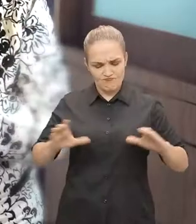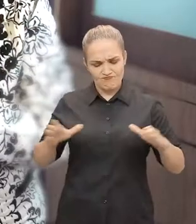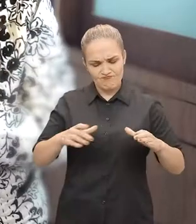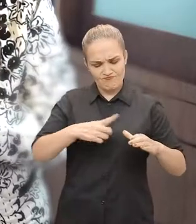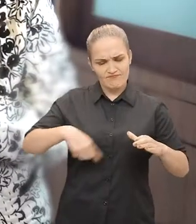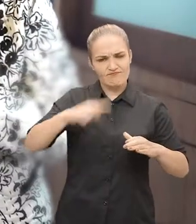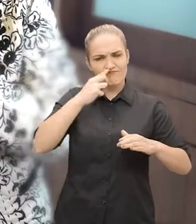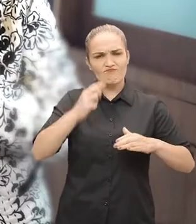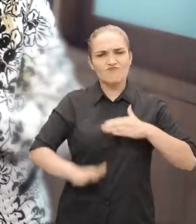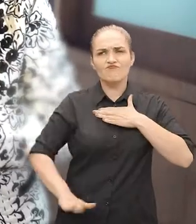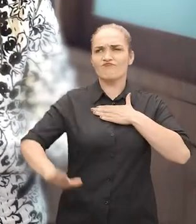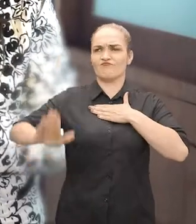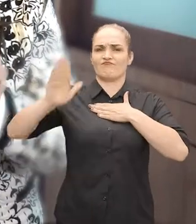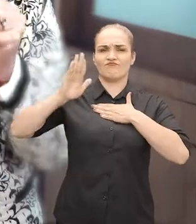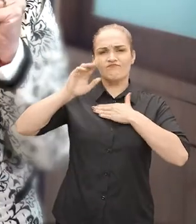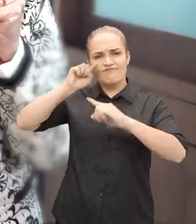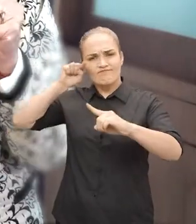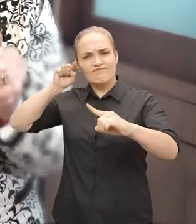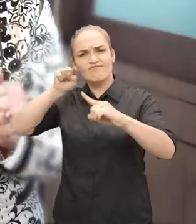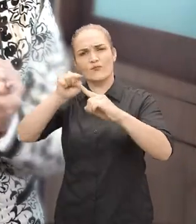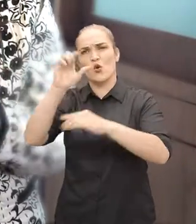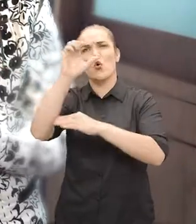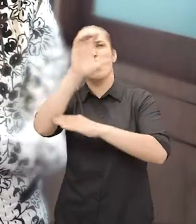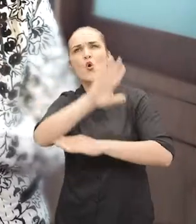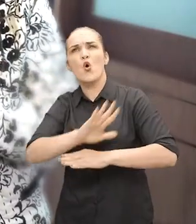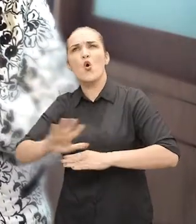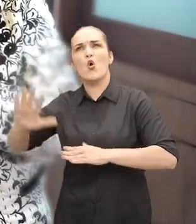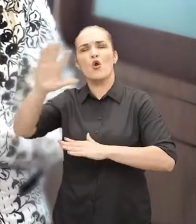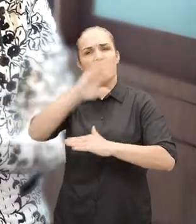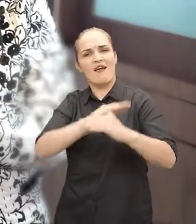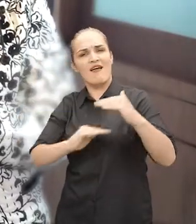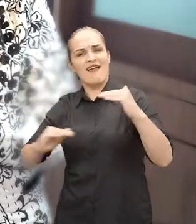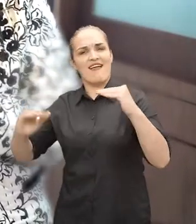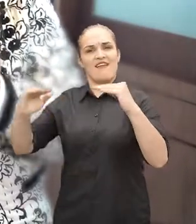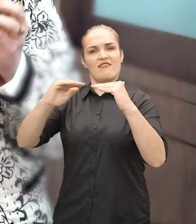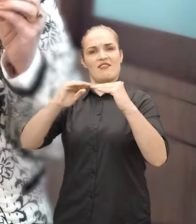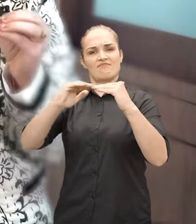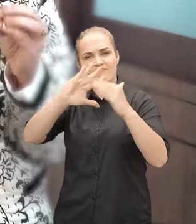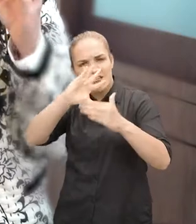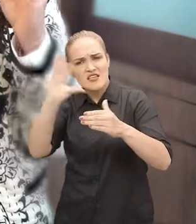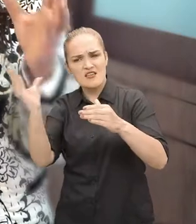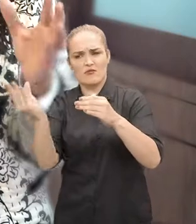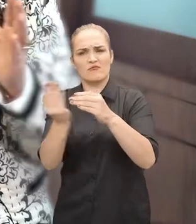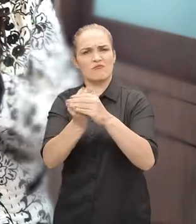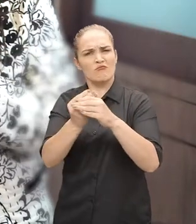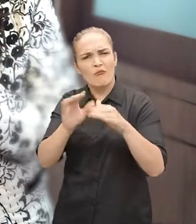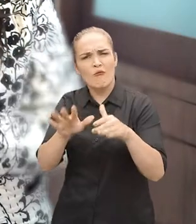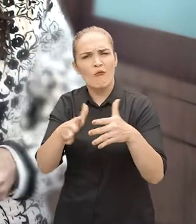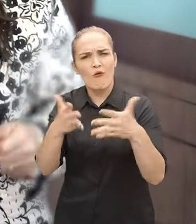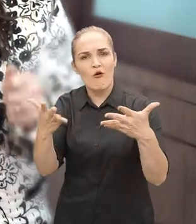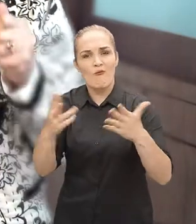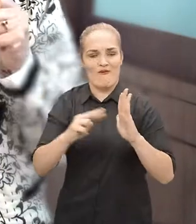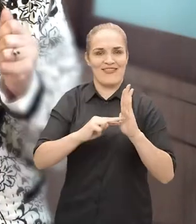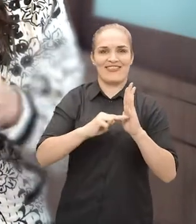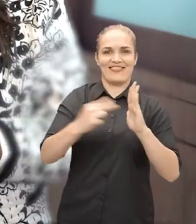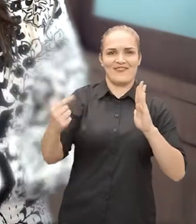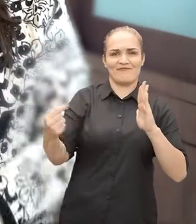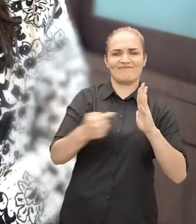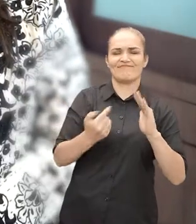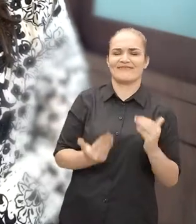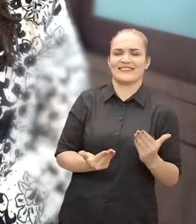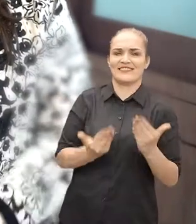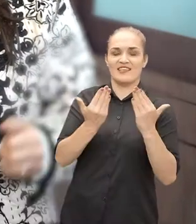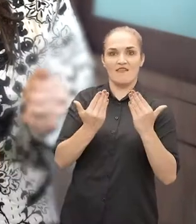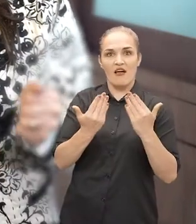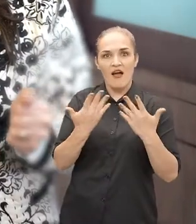Estamos comprometidos con la equidad y la inclusión social de los colombianos para que progresen a través de la